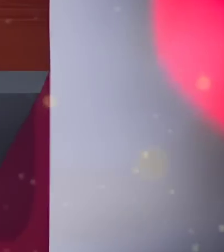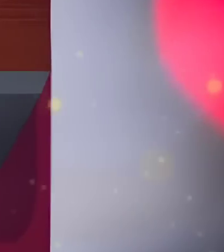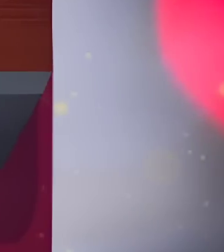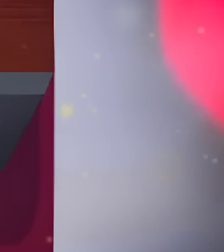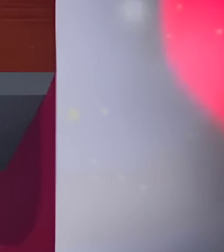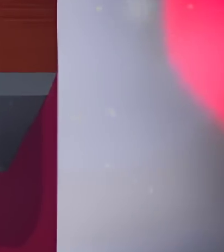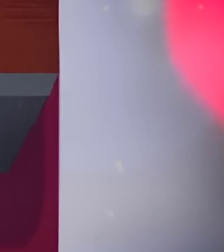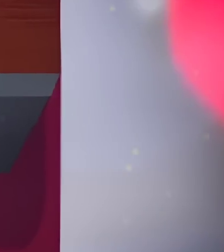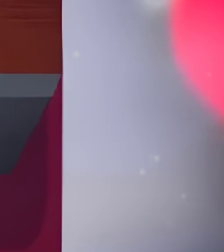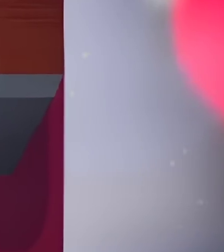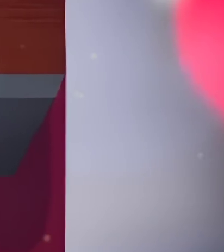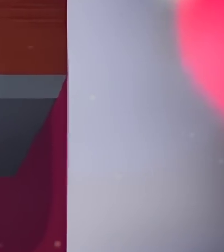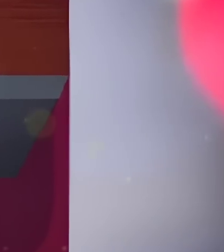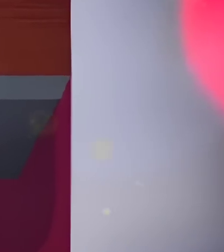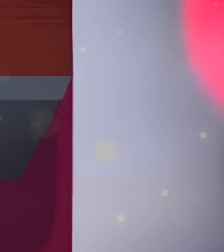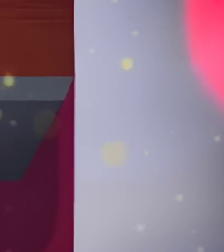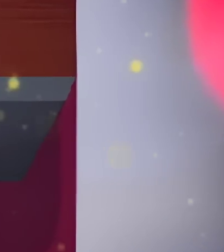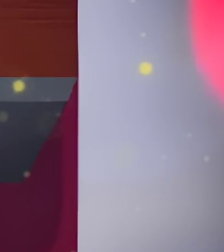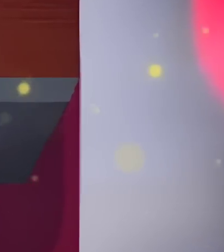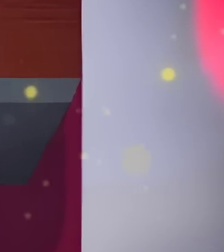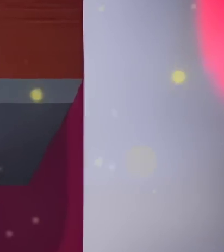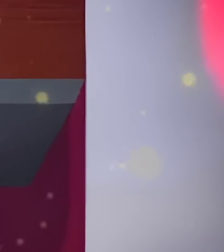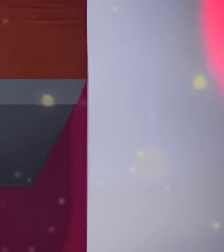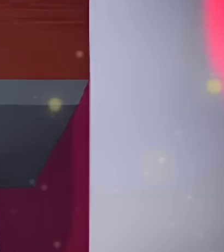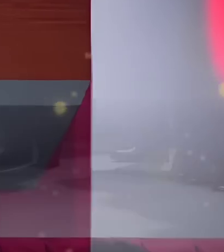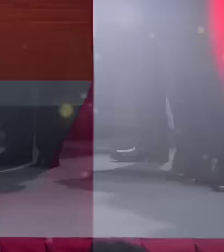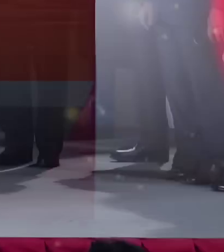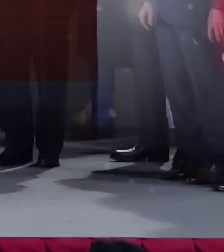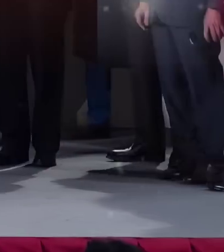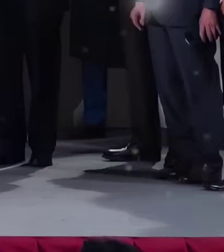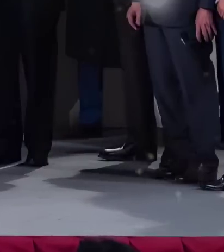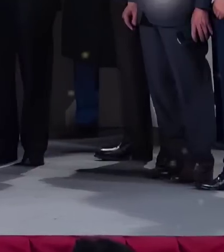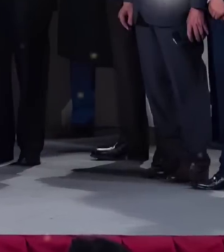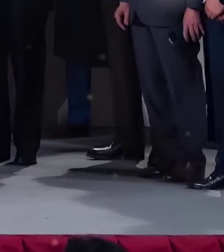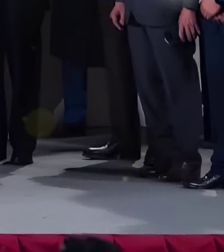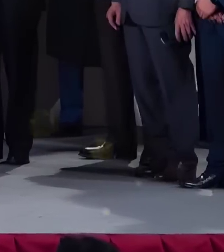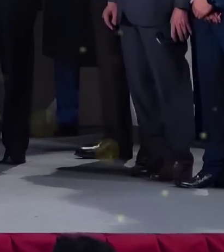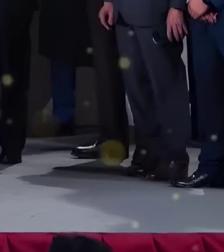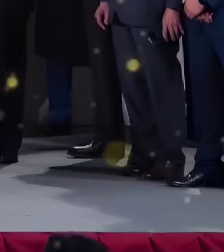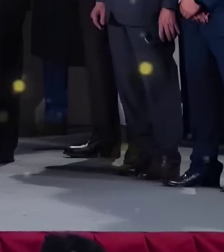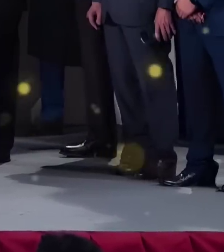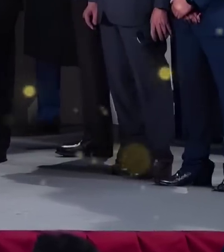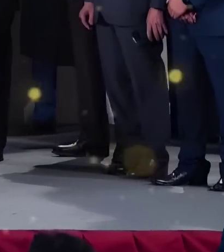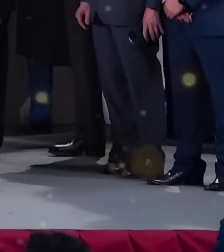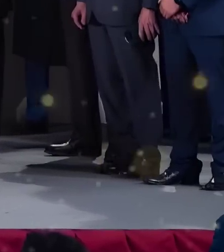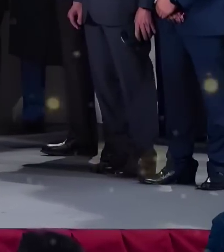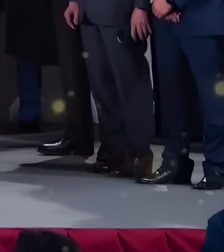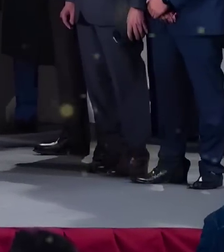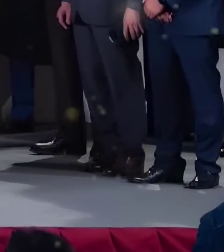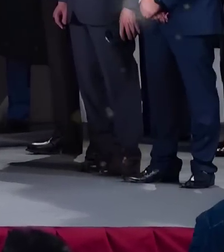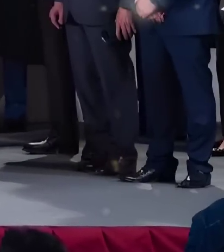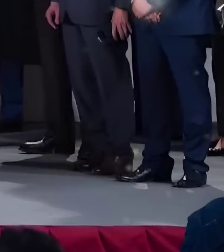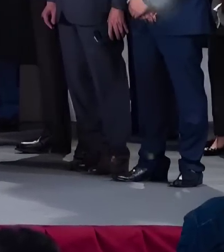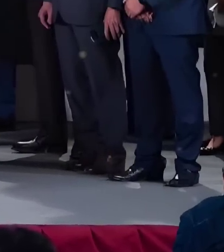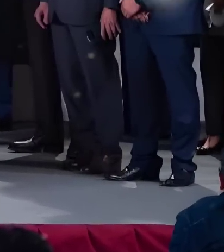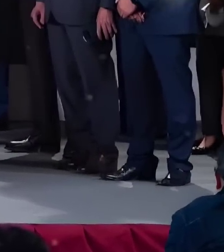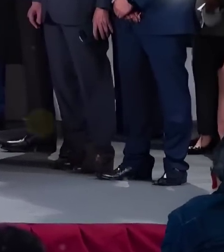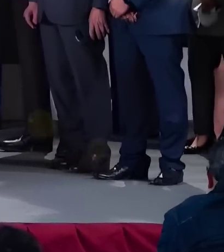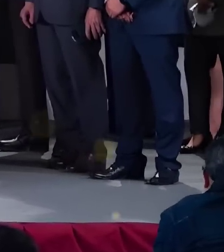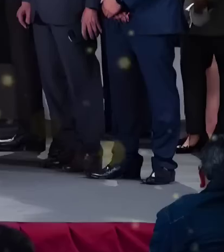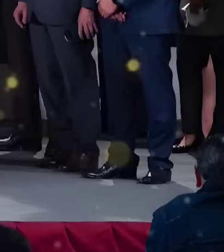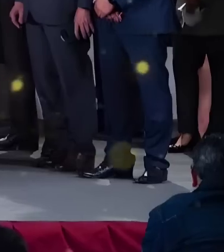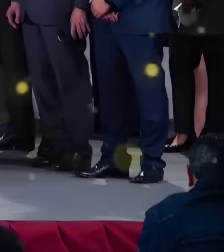Gobierno de México, junto al sector empresarial y también obrero, acuerdan incremento de